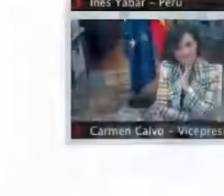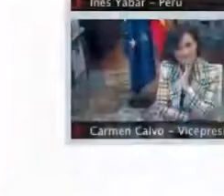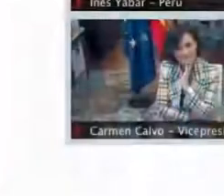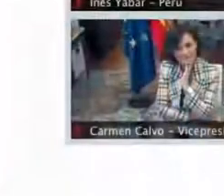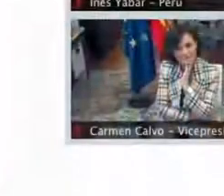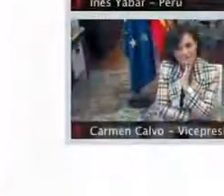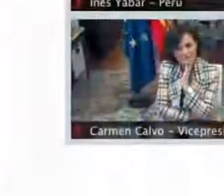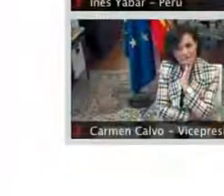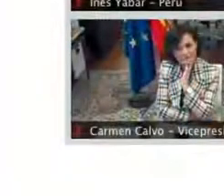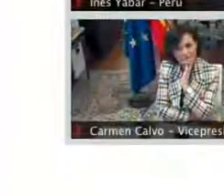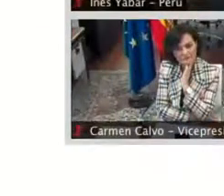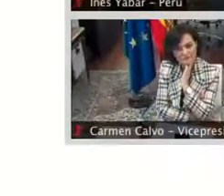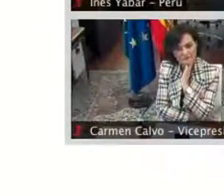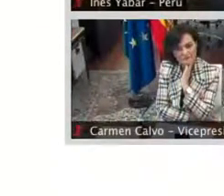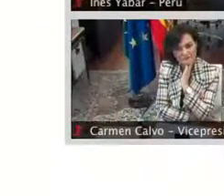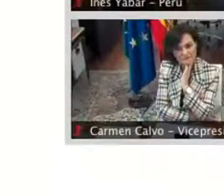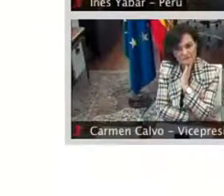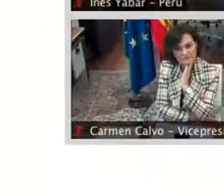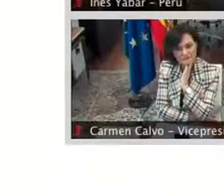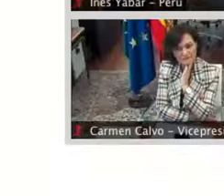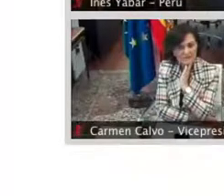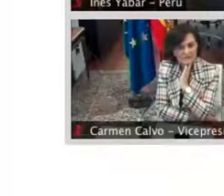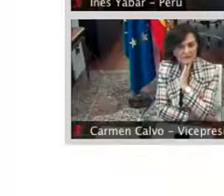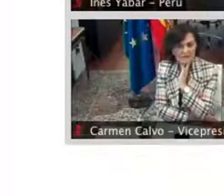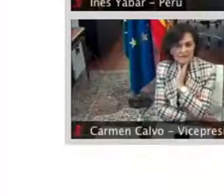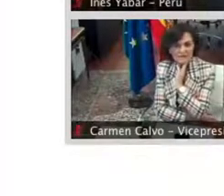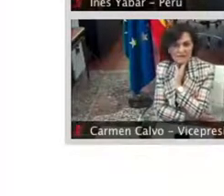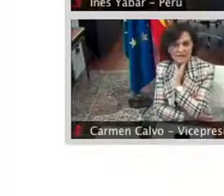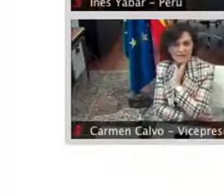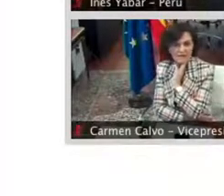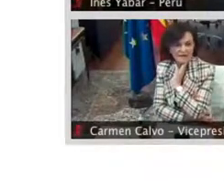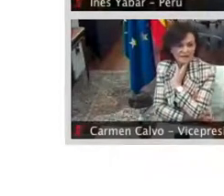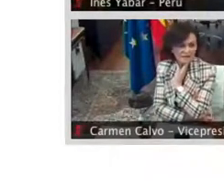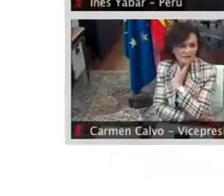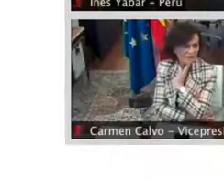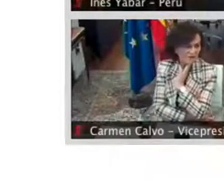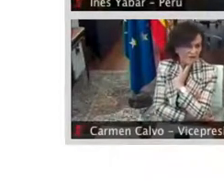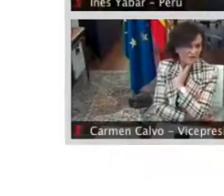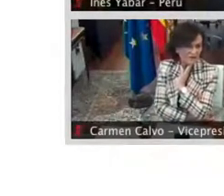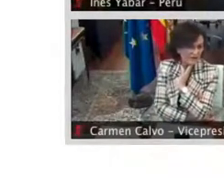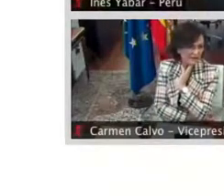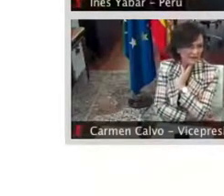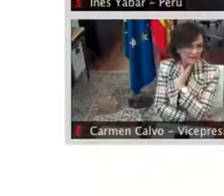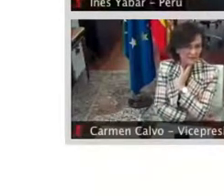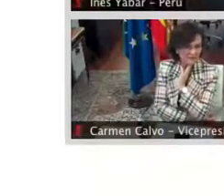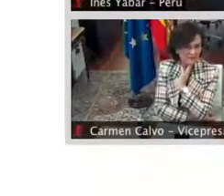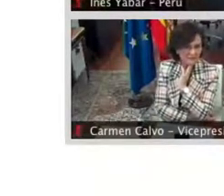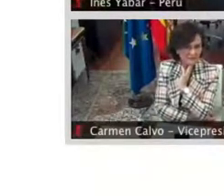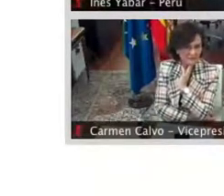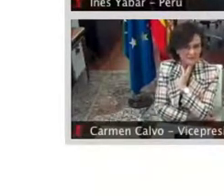esta plataforma de mujeres indígenas, que dignifica el derecho colectivo y el derecho individual.